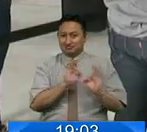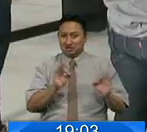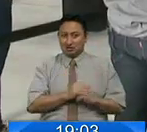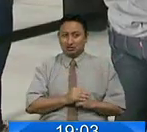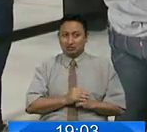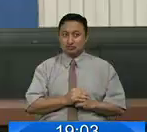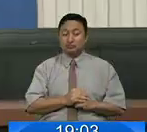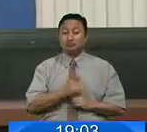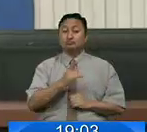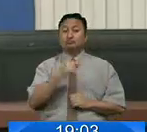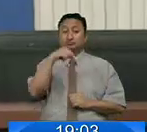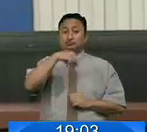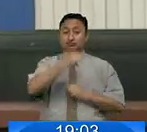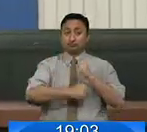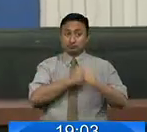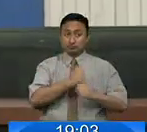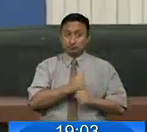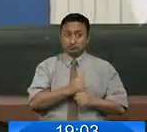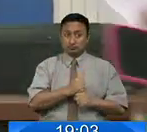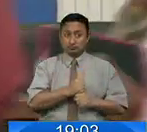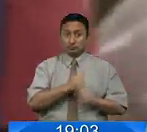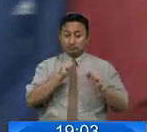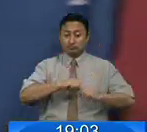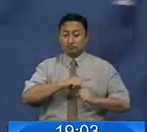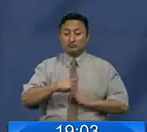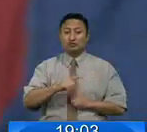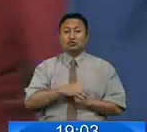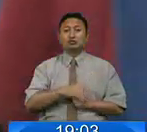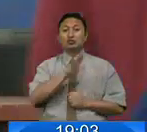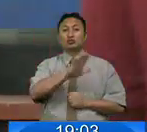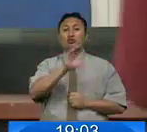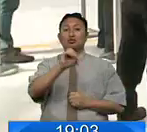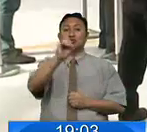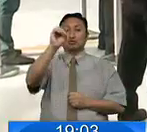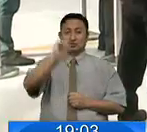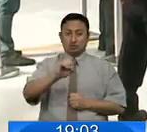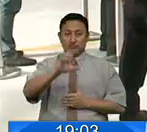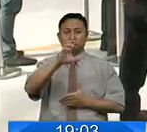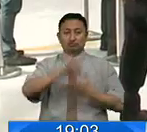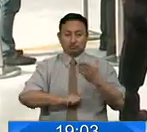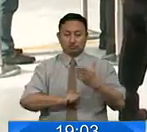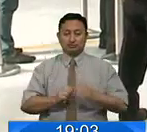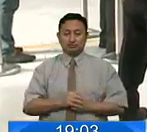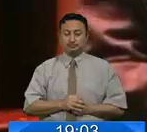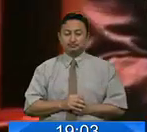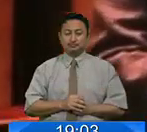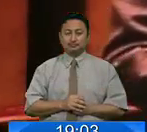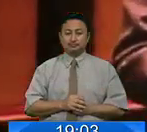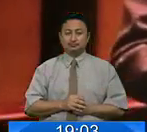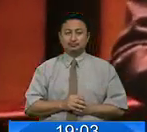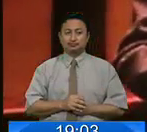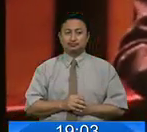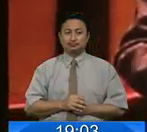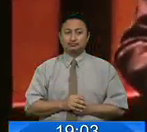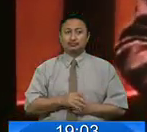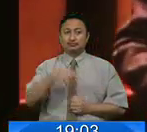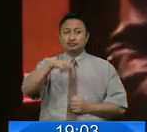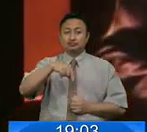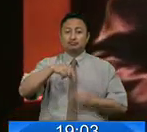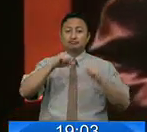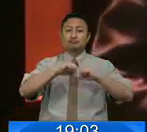correspondientes al presente año tendrán una rebaja del 50 por ciento del valor a pagar la misma asamblea